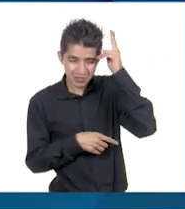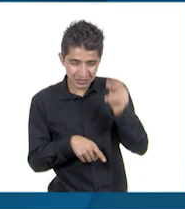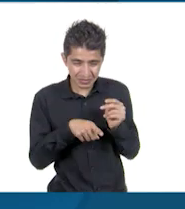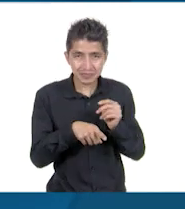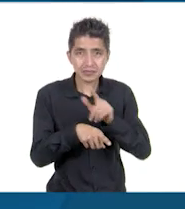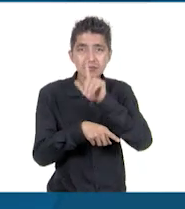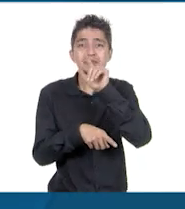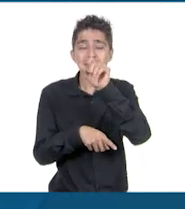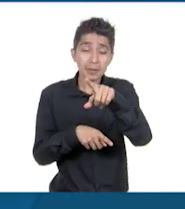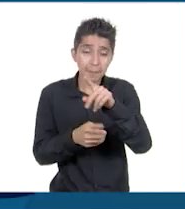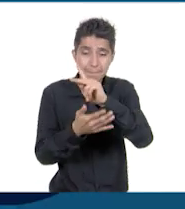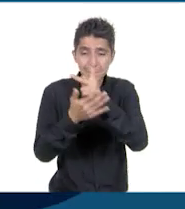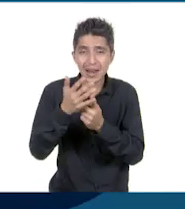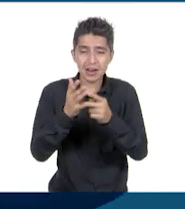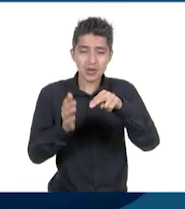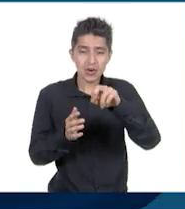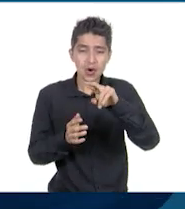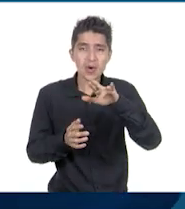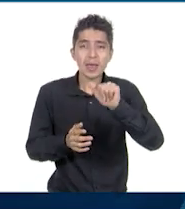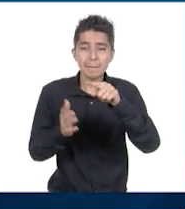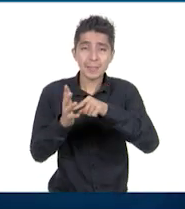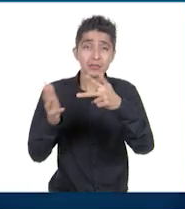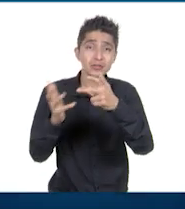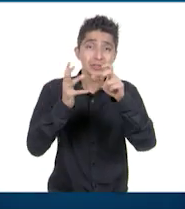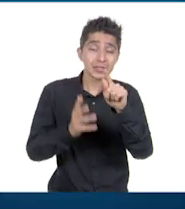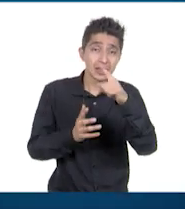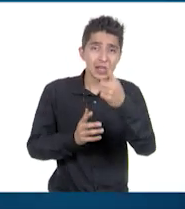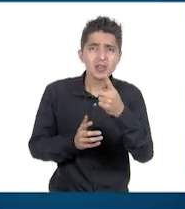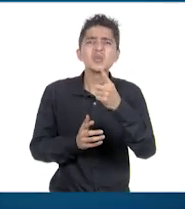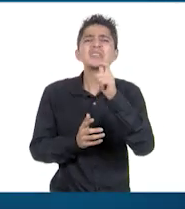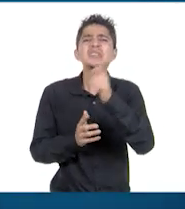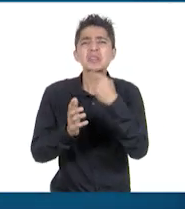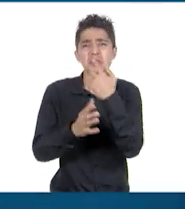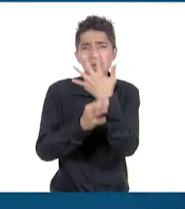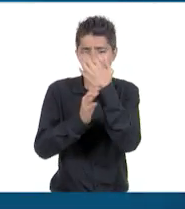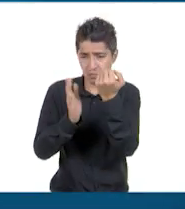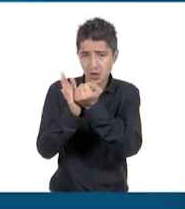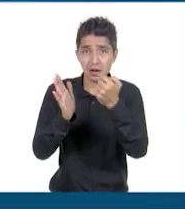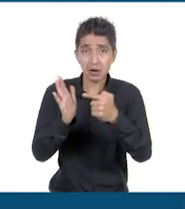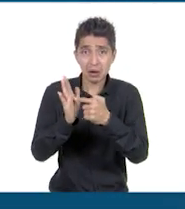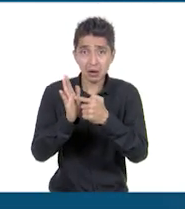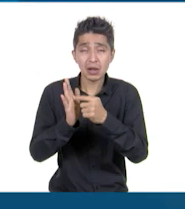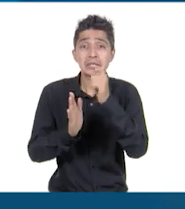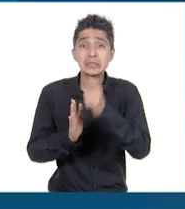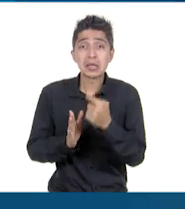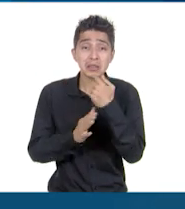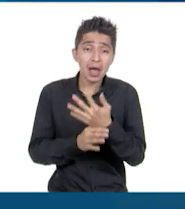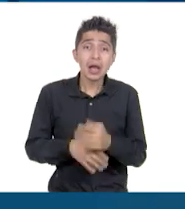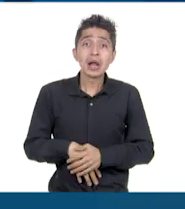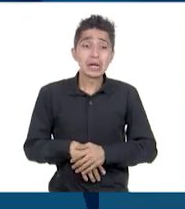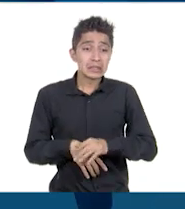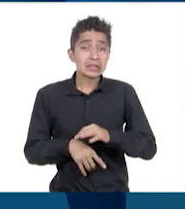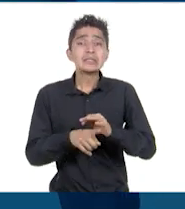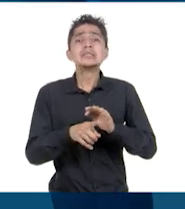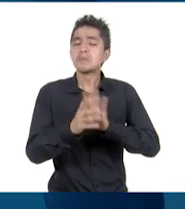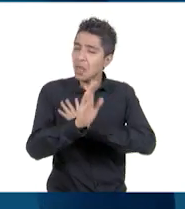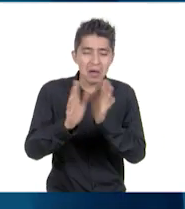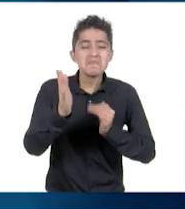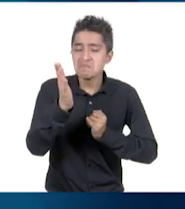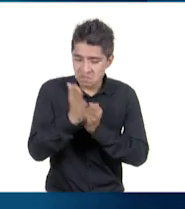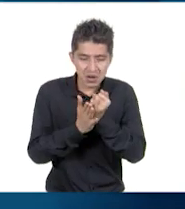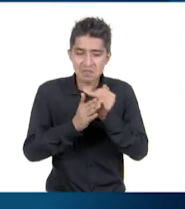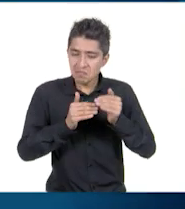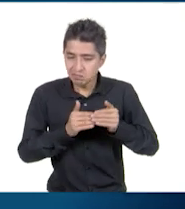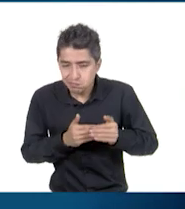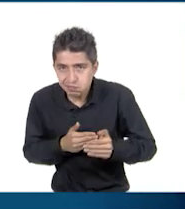el Plan de la Noria del 8 de noviembre de 1871 que declaraba: la reelección indefinida, forzosa